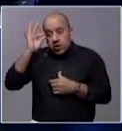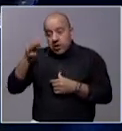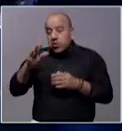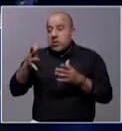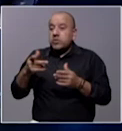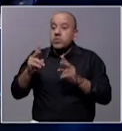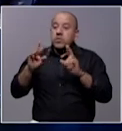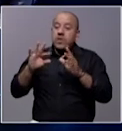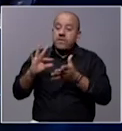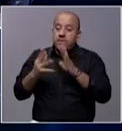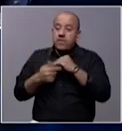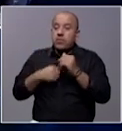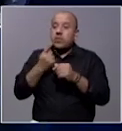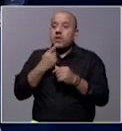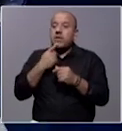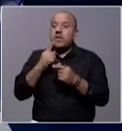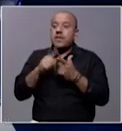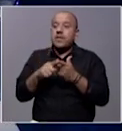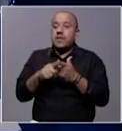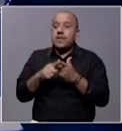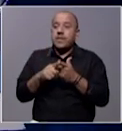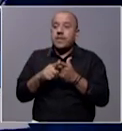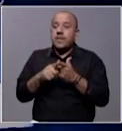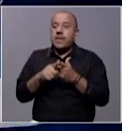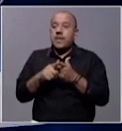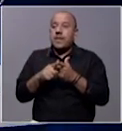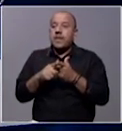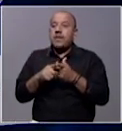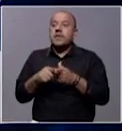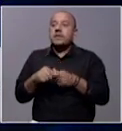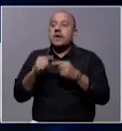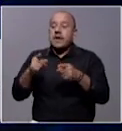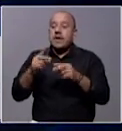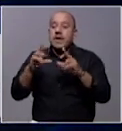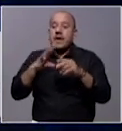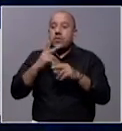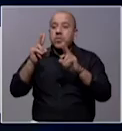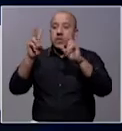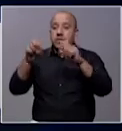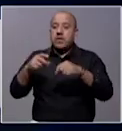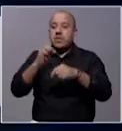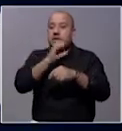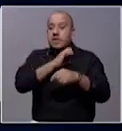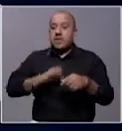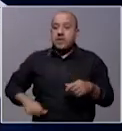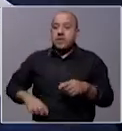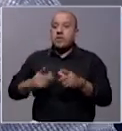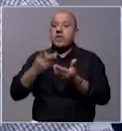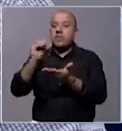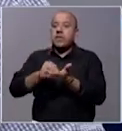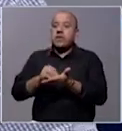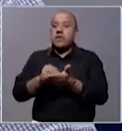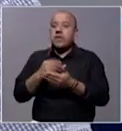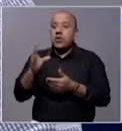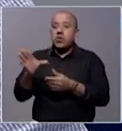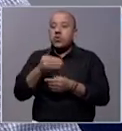política en términos de que a partir de allí se desencadena una acción del estado firme y sostenida de aplicar todos los recursos